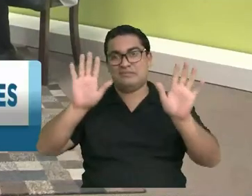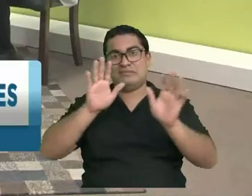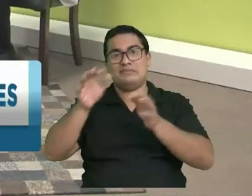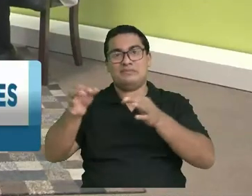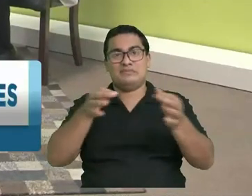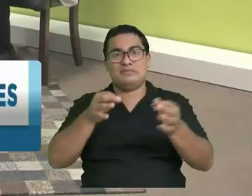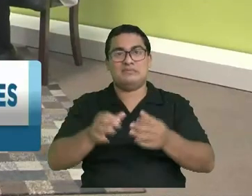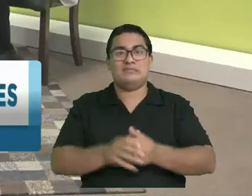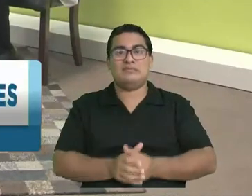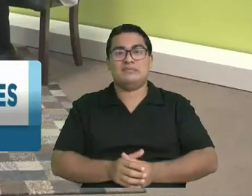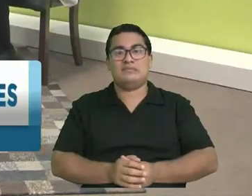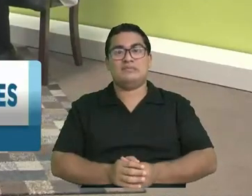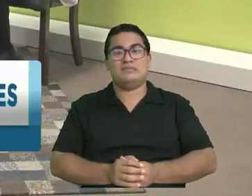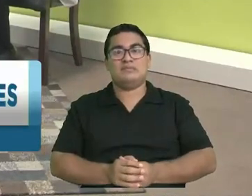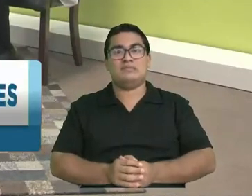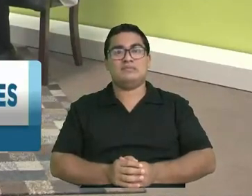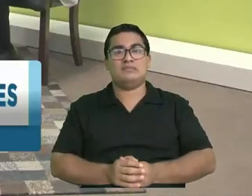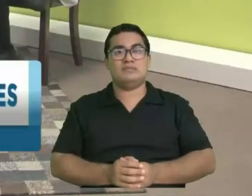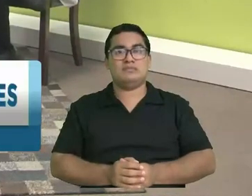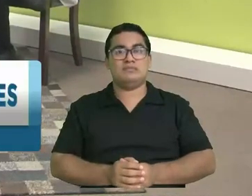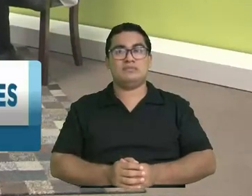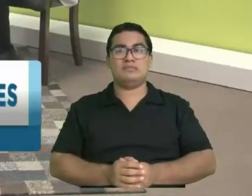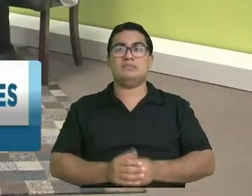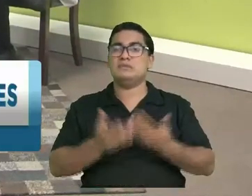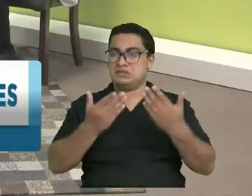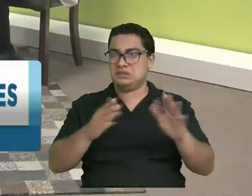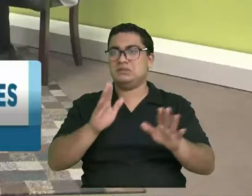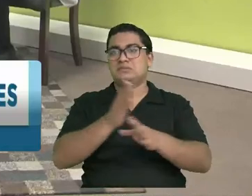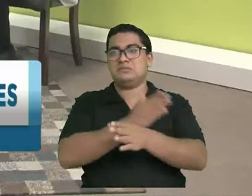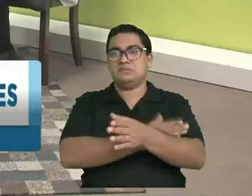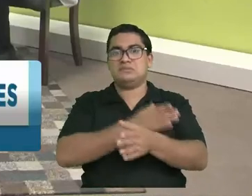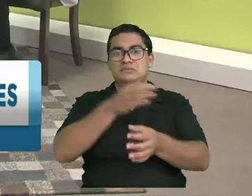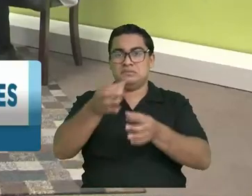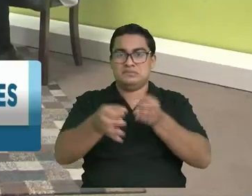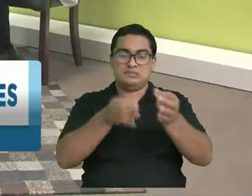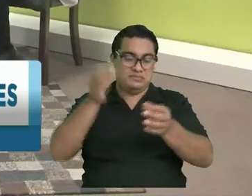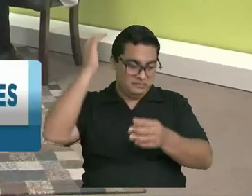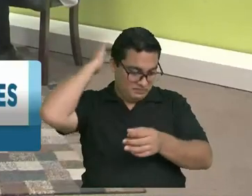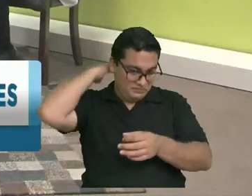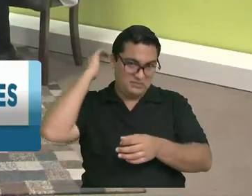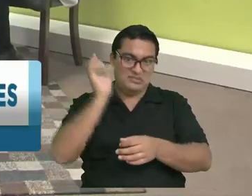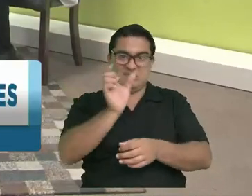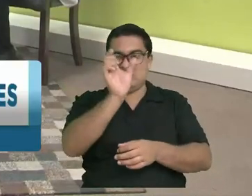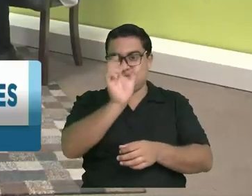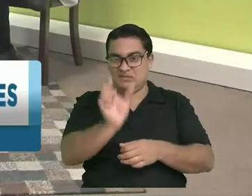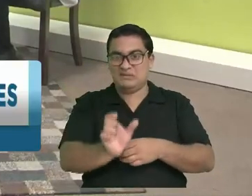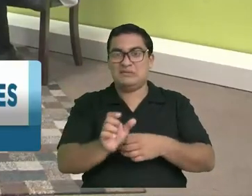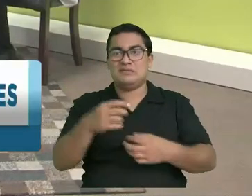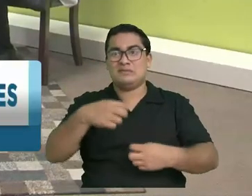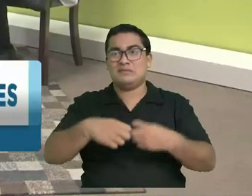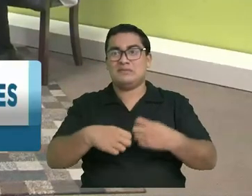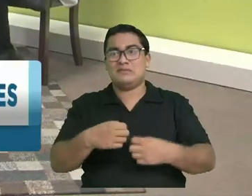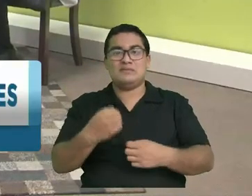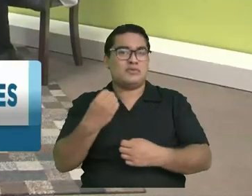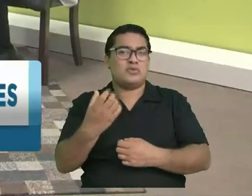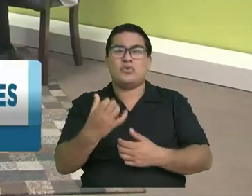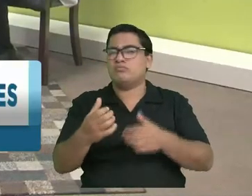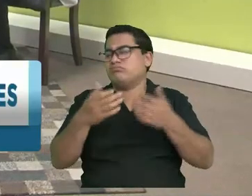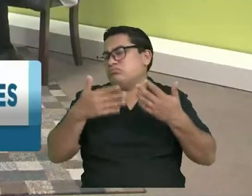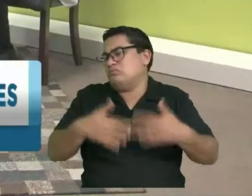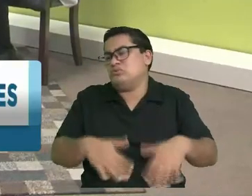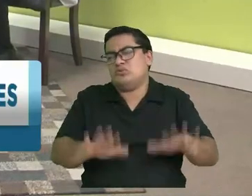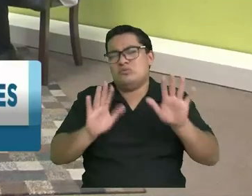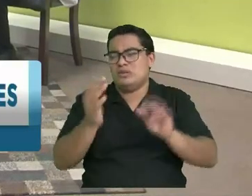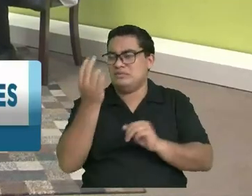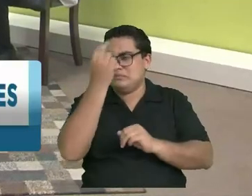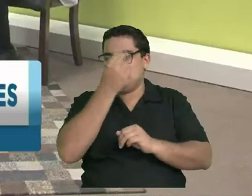Claro. Ahora, hablamos del dolor lumbar, creo que ya lo hablamos, para la tensión y el dolor lumbar. Y el dolor lumbar es un síntoma bastante frecuente en la